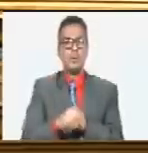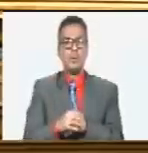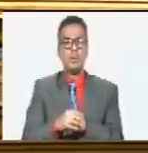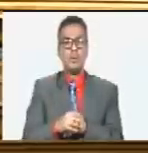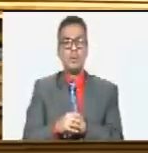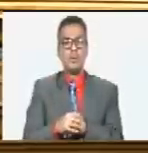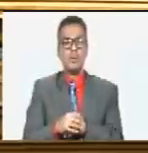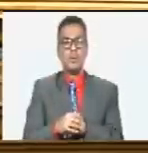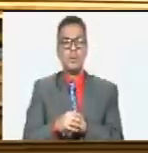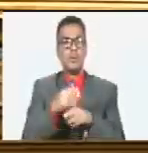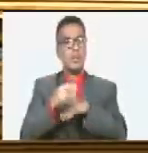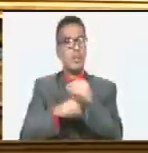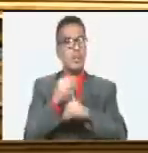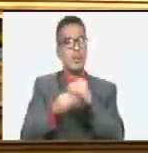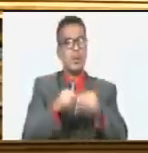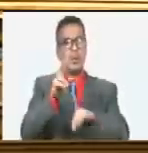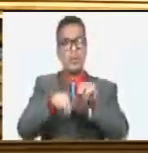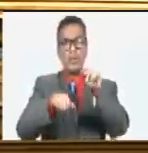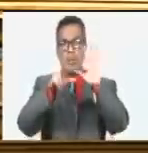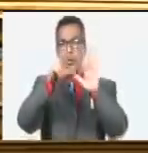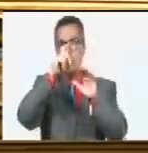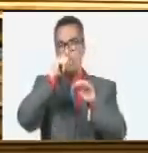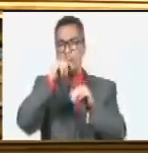siendo mayores de 18 años,